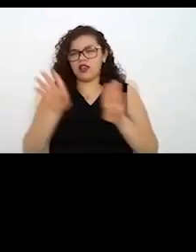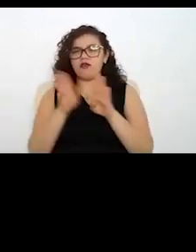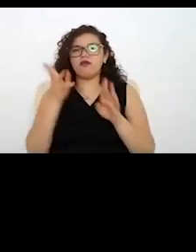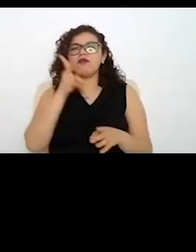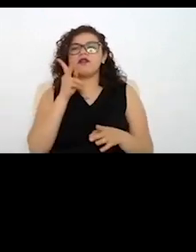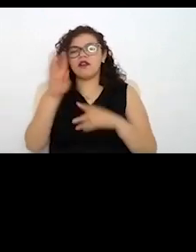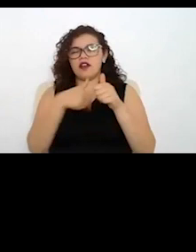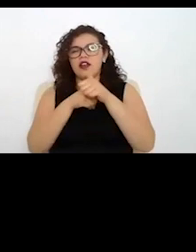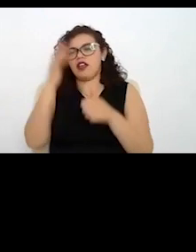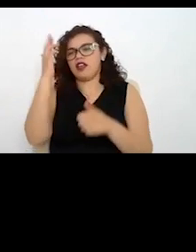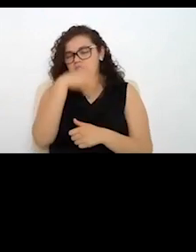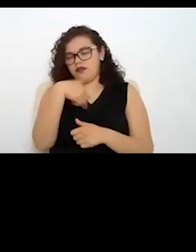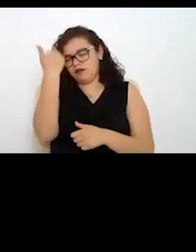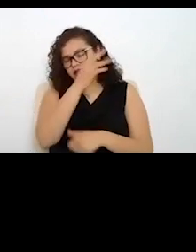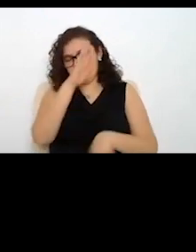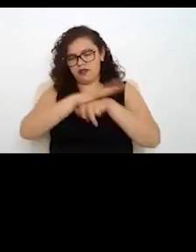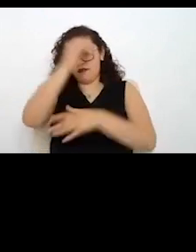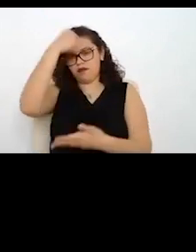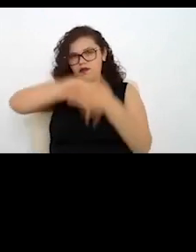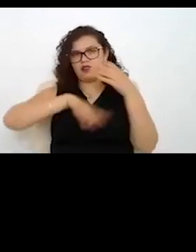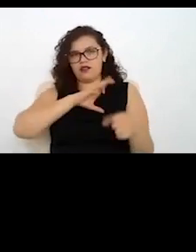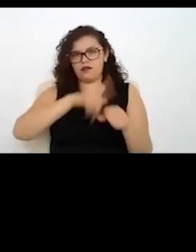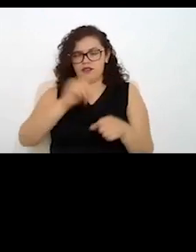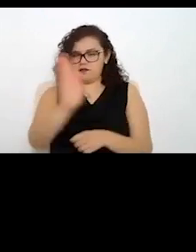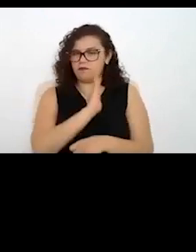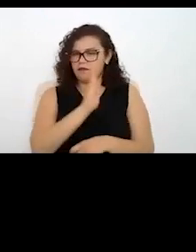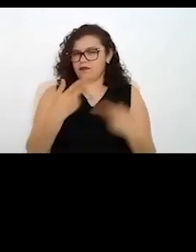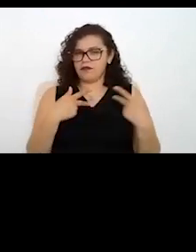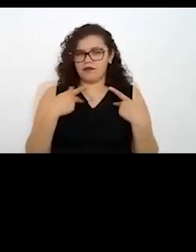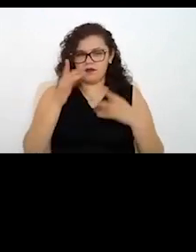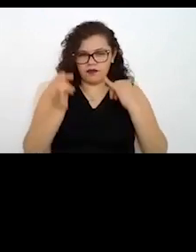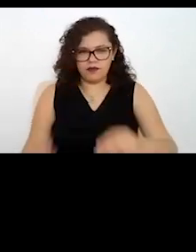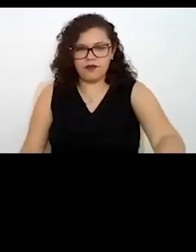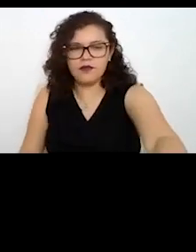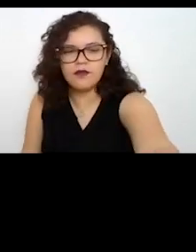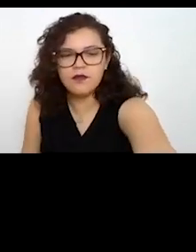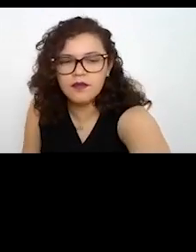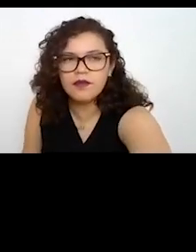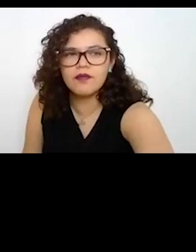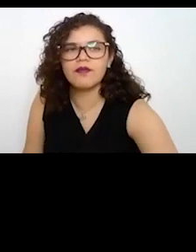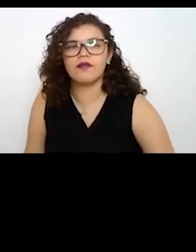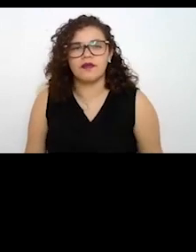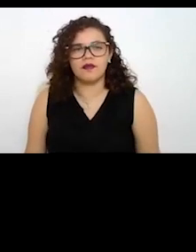un análisis a fondo, particular, individual, de ese caso en concreto.